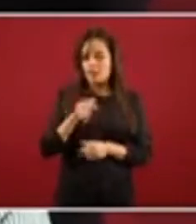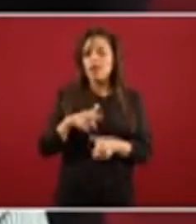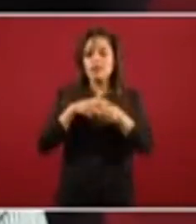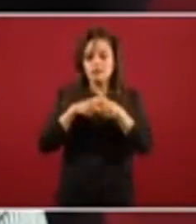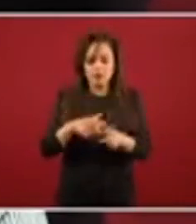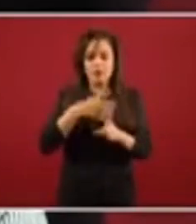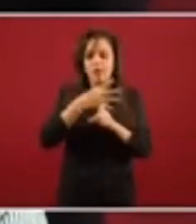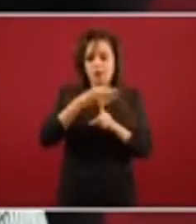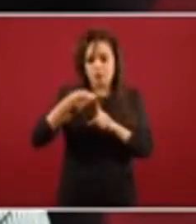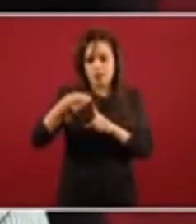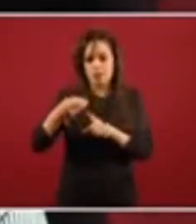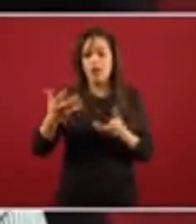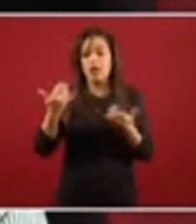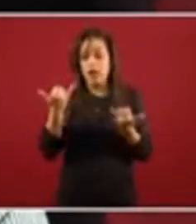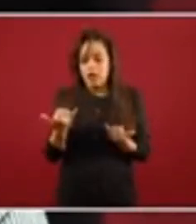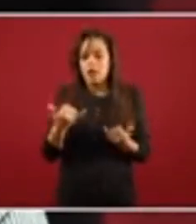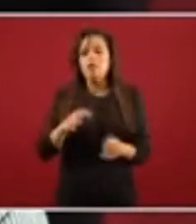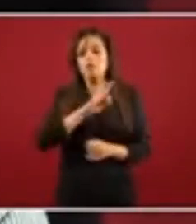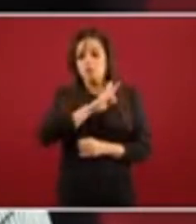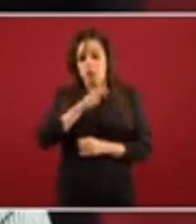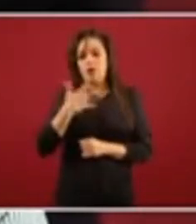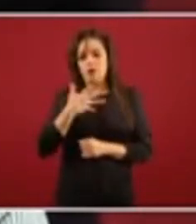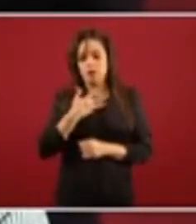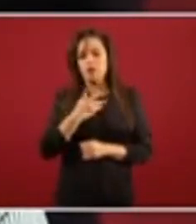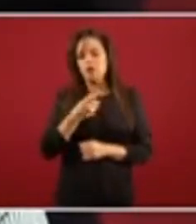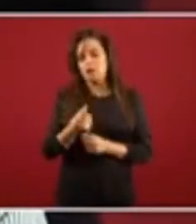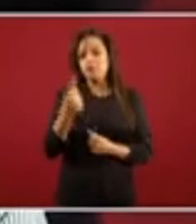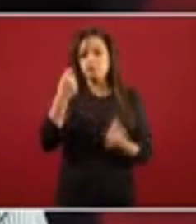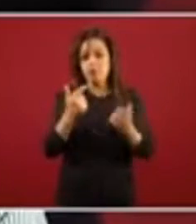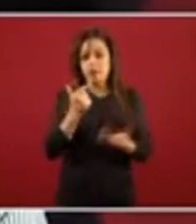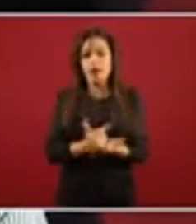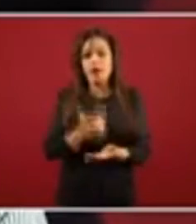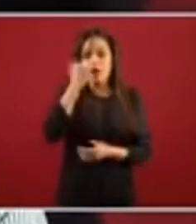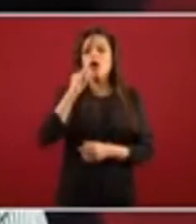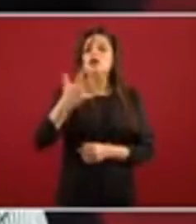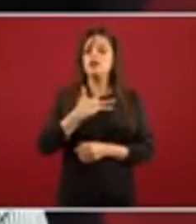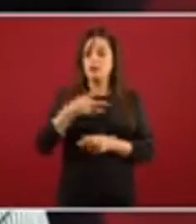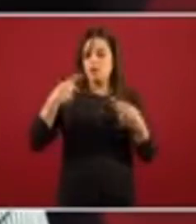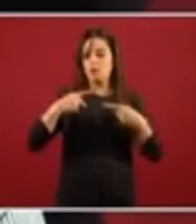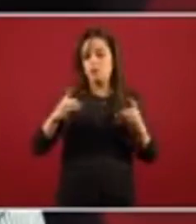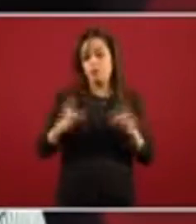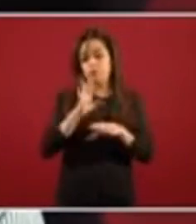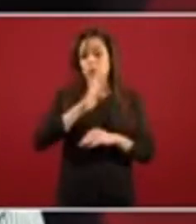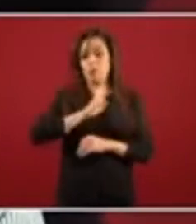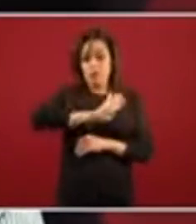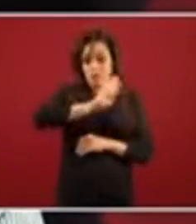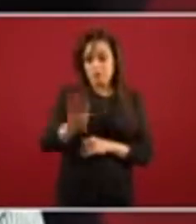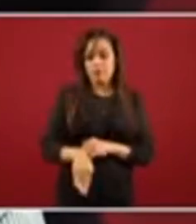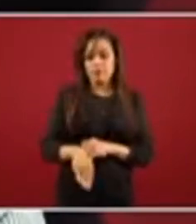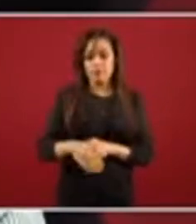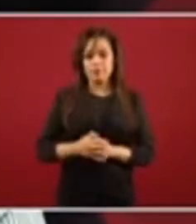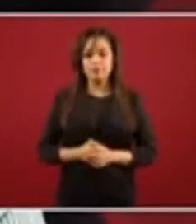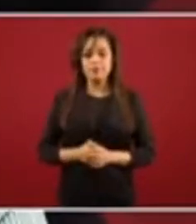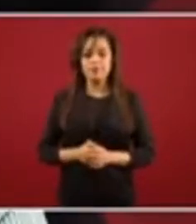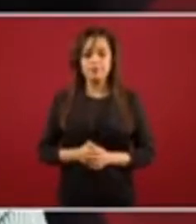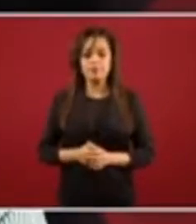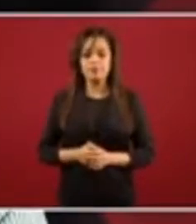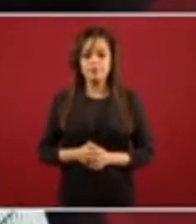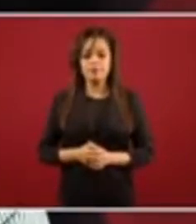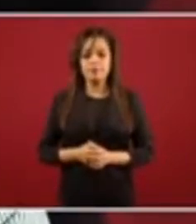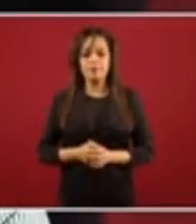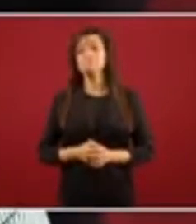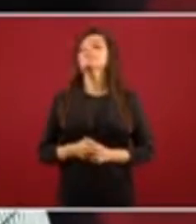y va a haber casos graves y va a haber muertes. Lo que se puede lograr es que